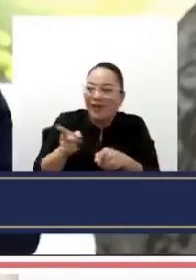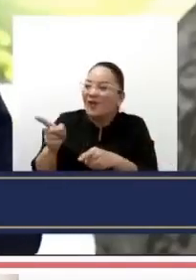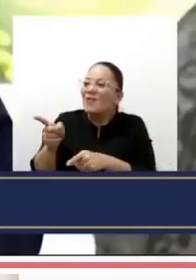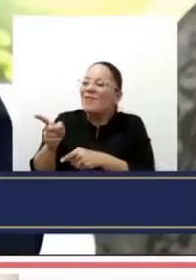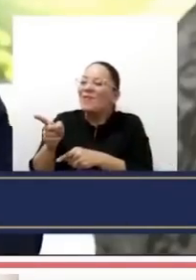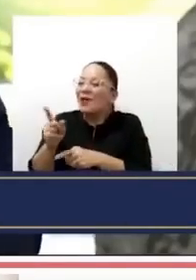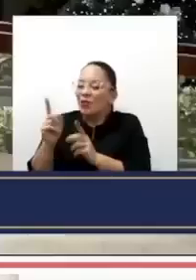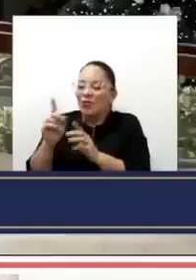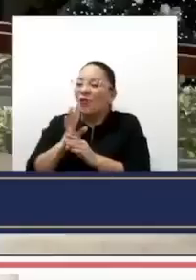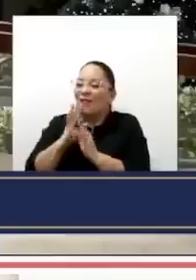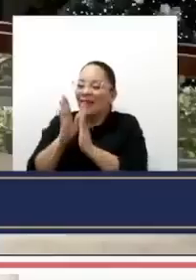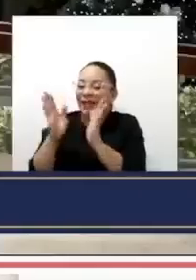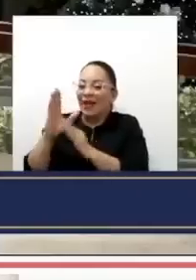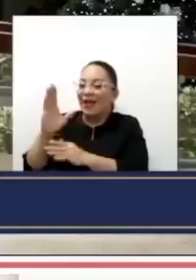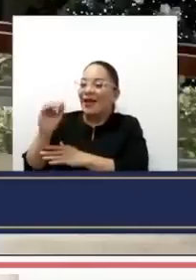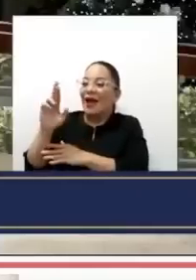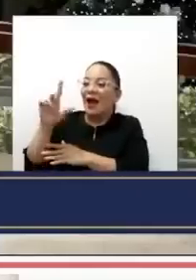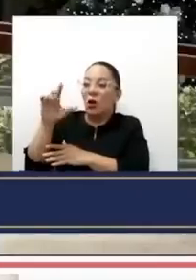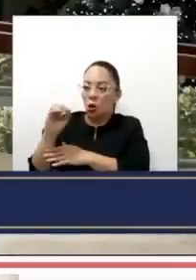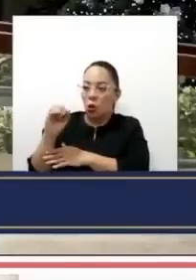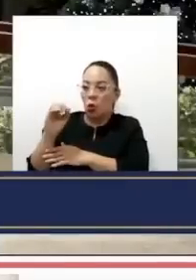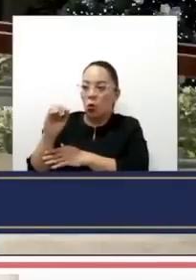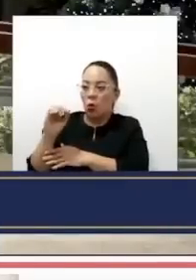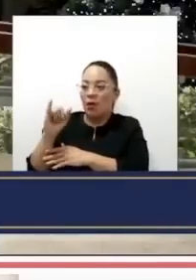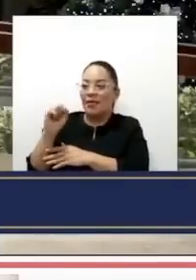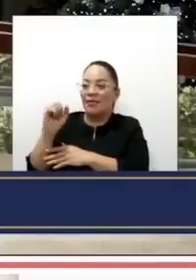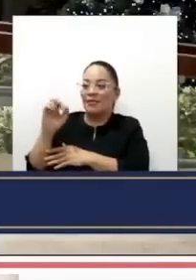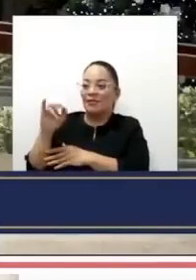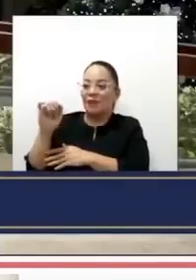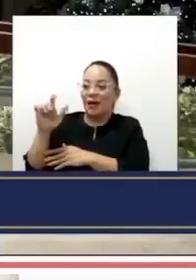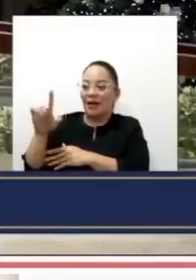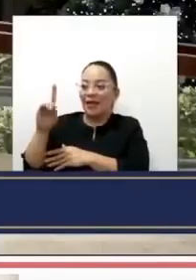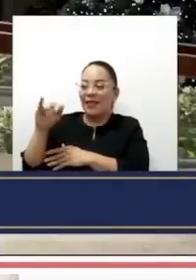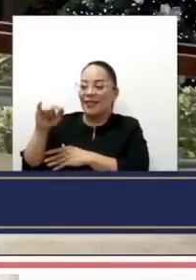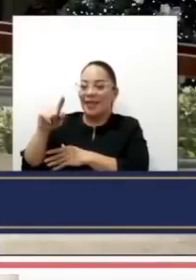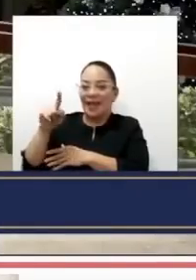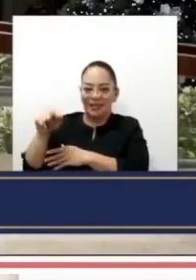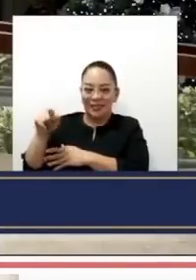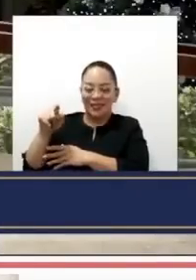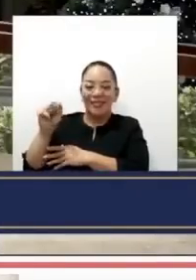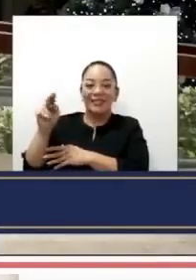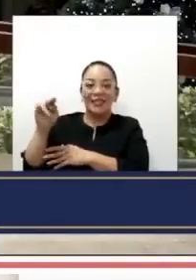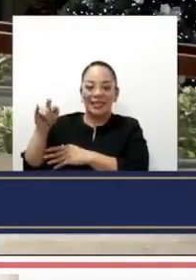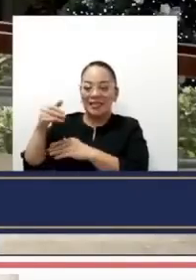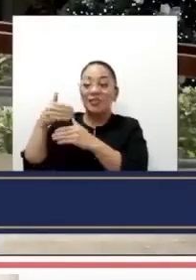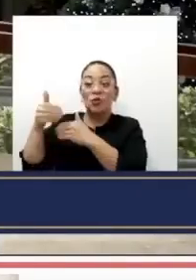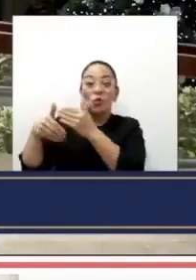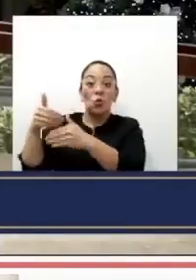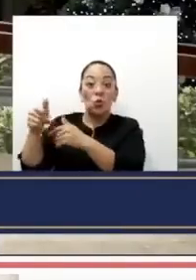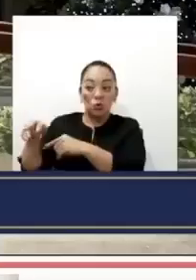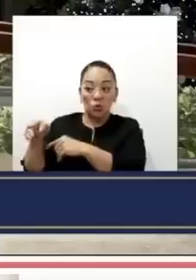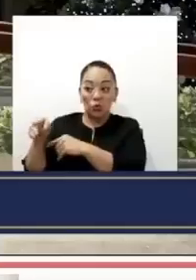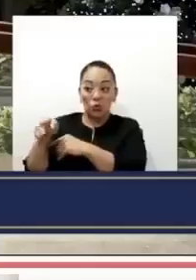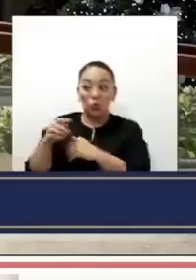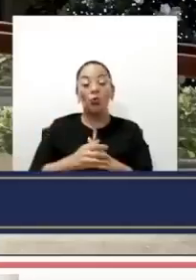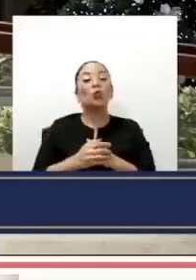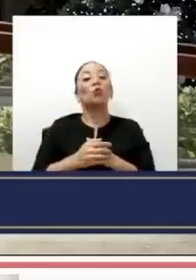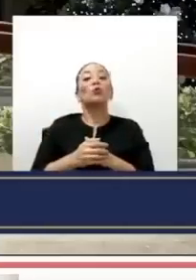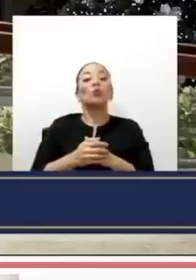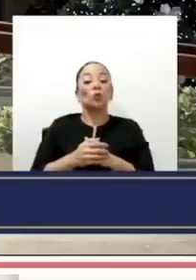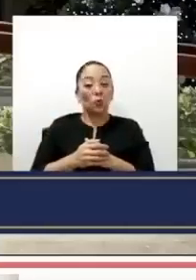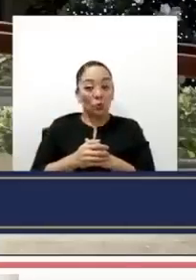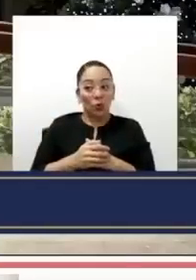Carlos Israel Díaz Sánchez le dio curso. Yo le agregaría a un fiscal